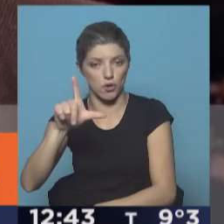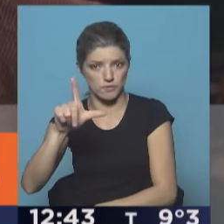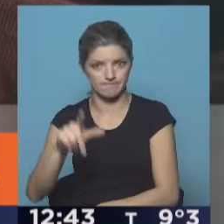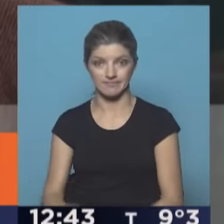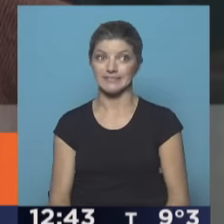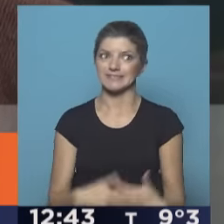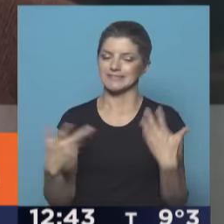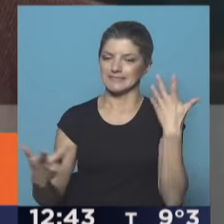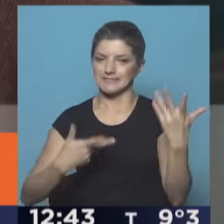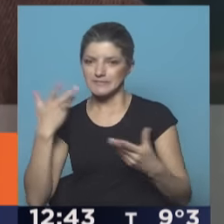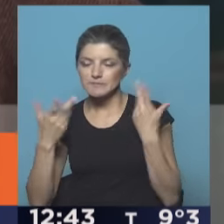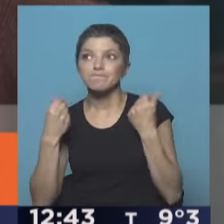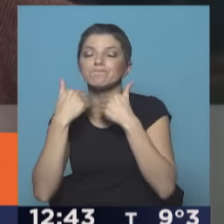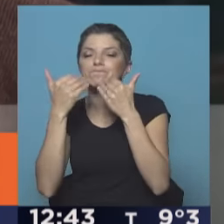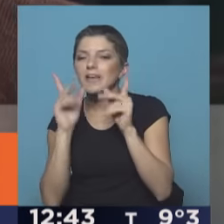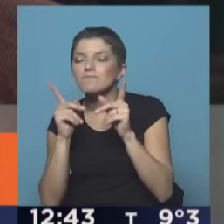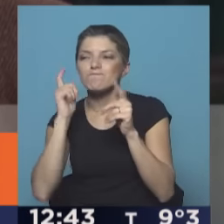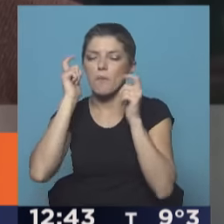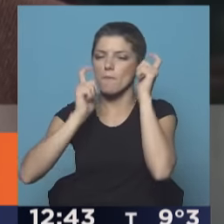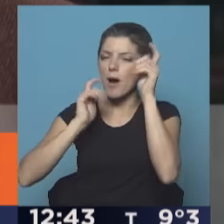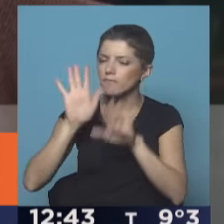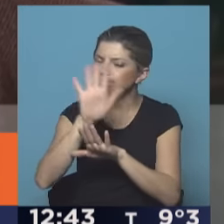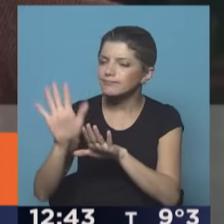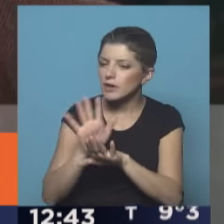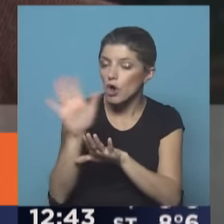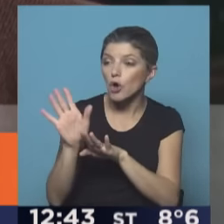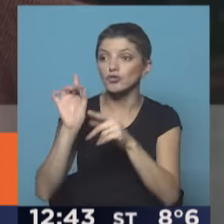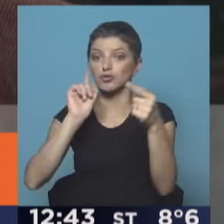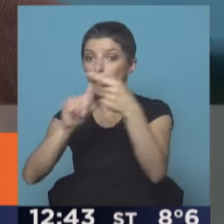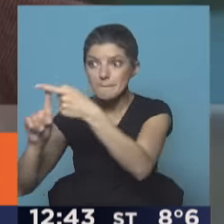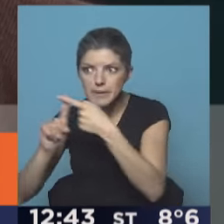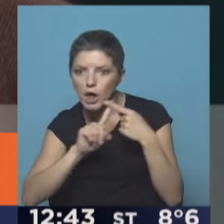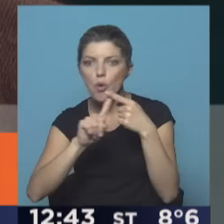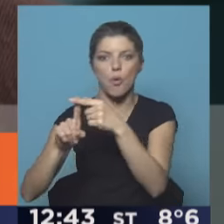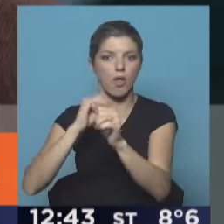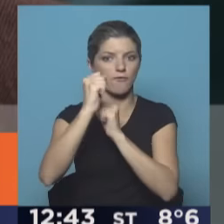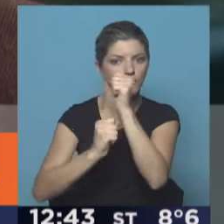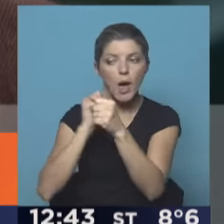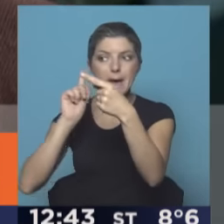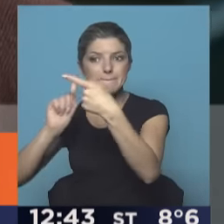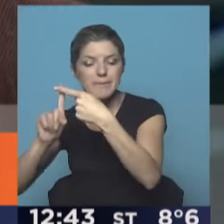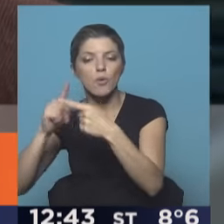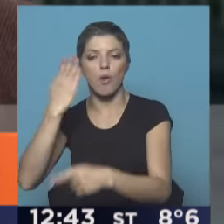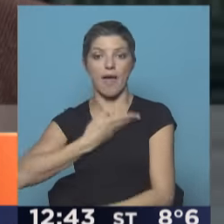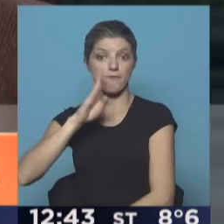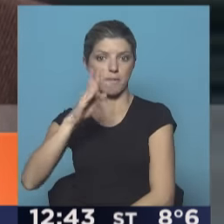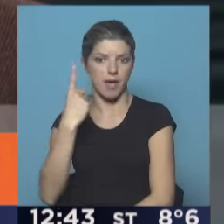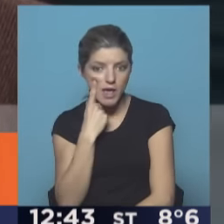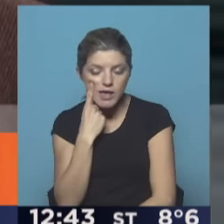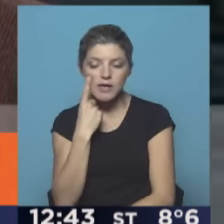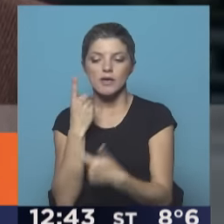eh con relaciones este financieras con relaciones con servicios del FBI eh fundamentalmente